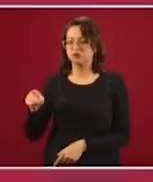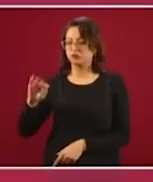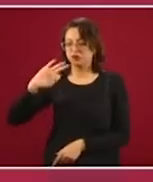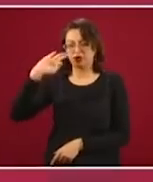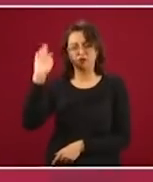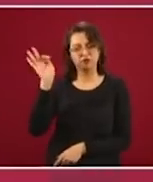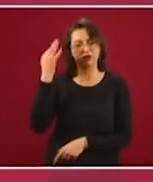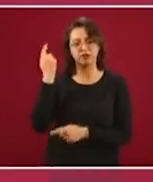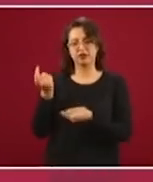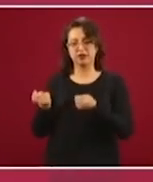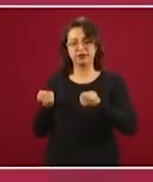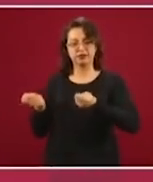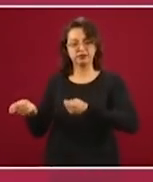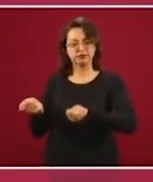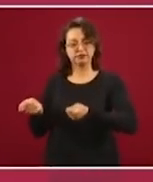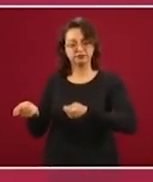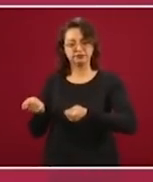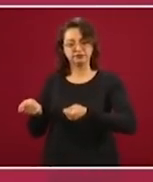federalizado.